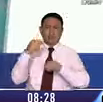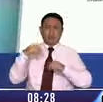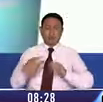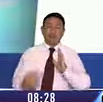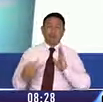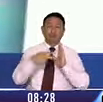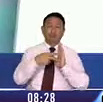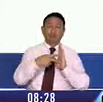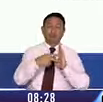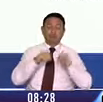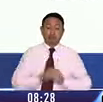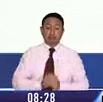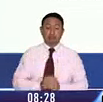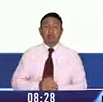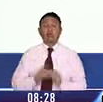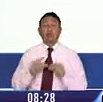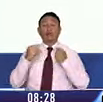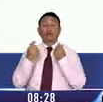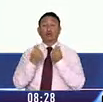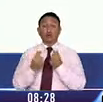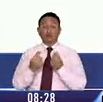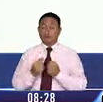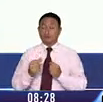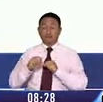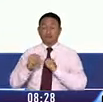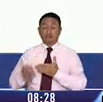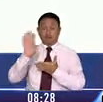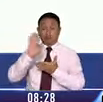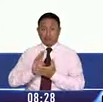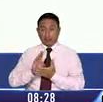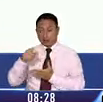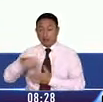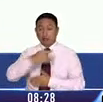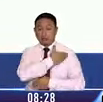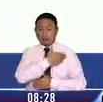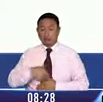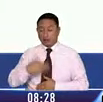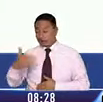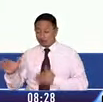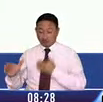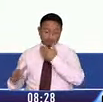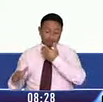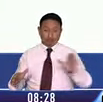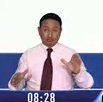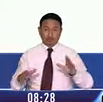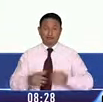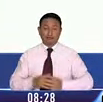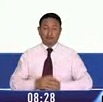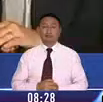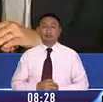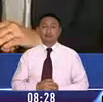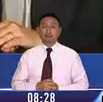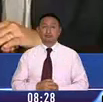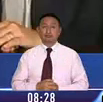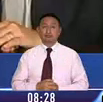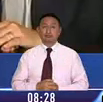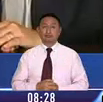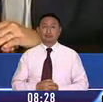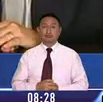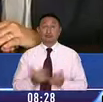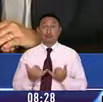de la muerte cruzada que dispone la disolución de la Asamblea Nacional. Para dar una